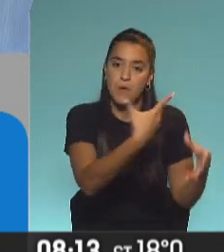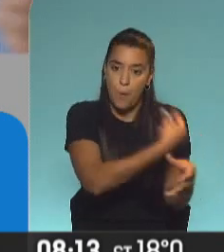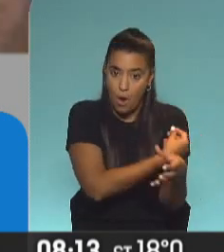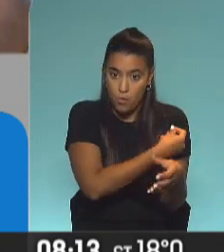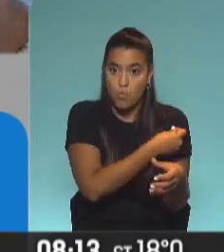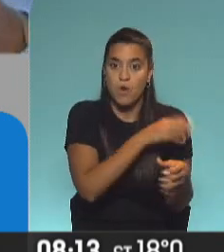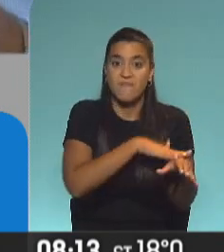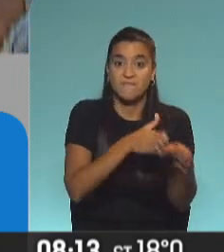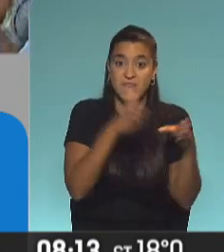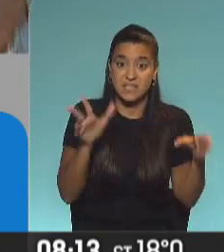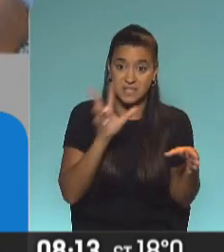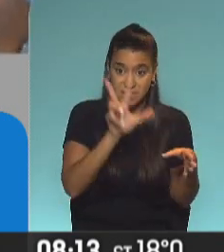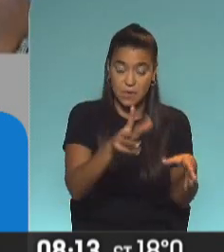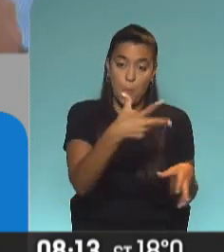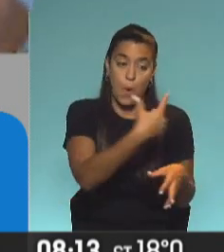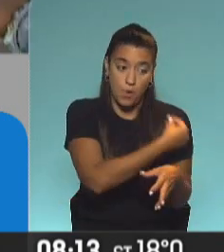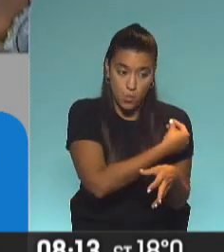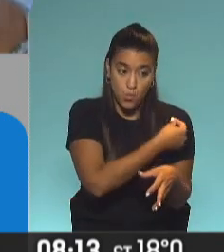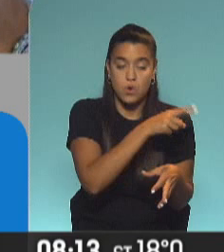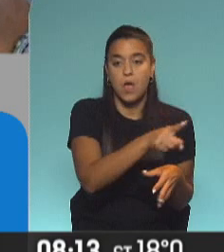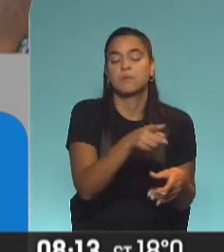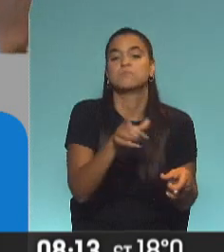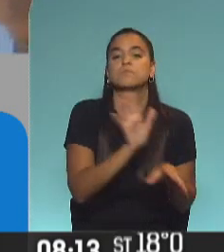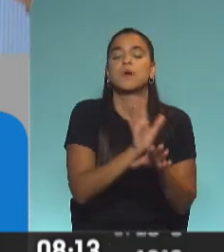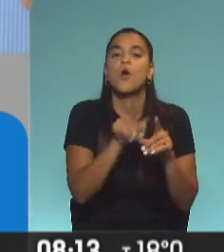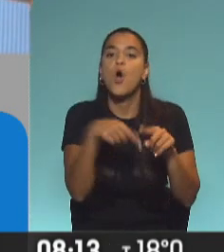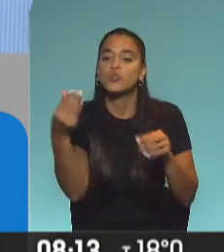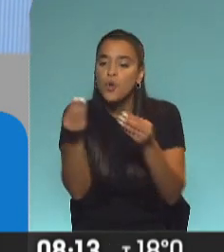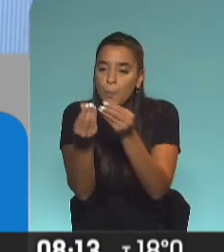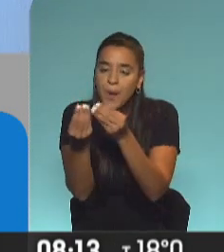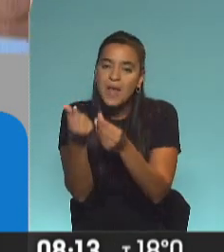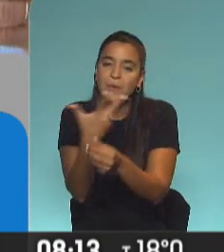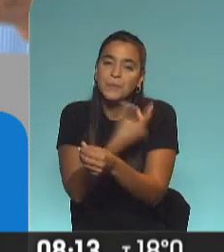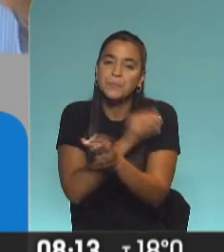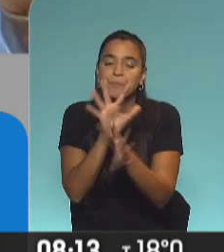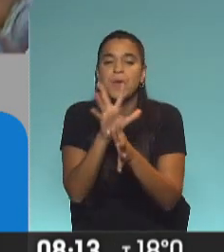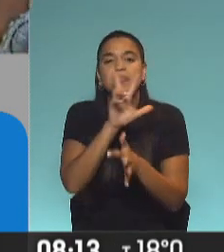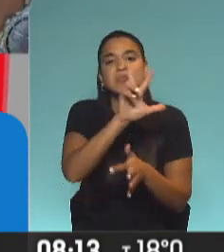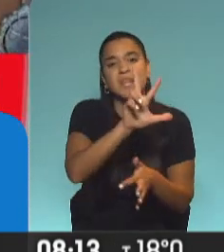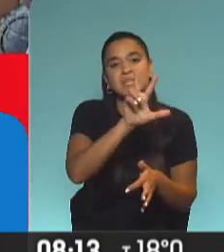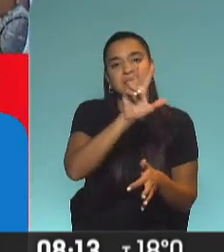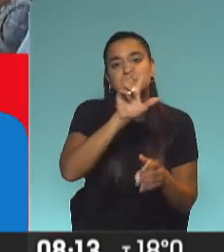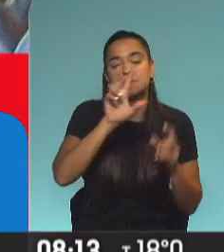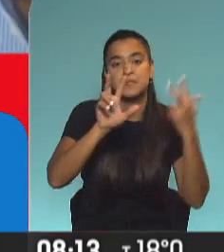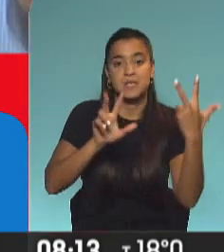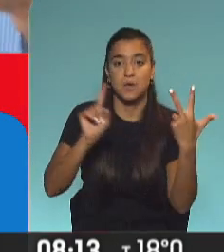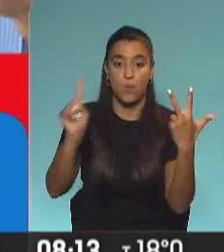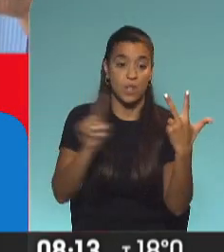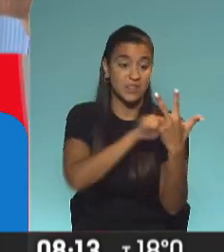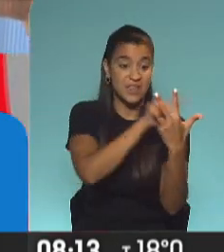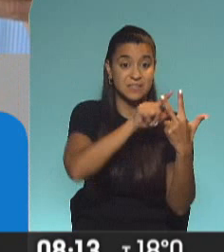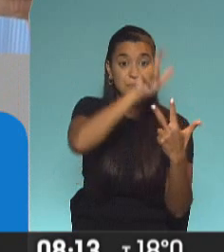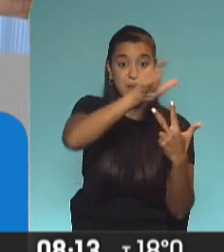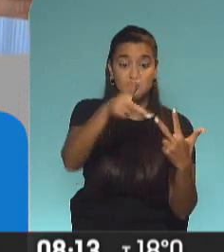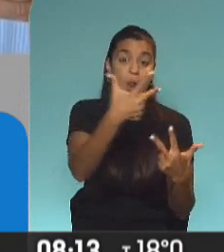esa fase 3 vacuna versus placebo ha sido del orden de 3-1. Es decir, por cada 3